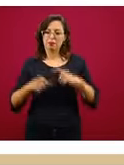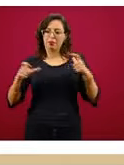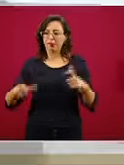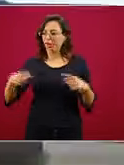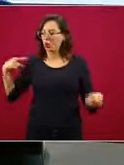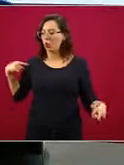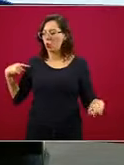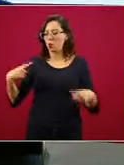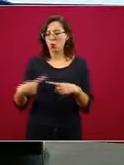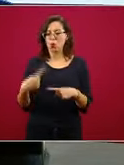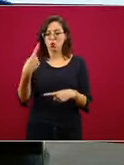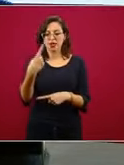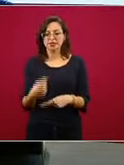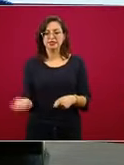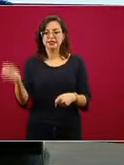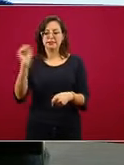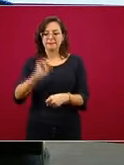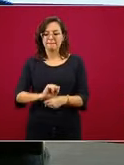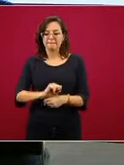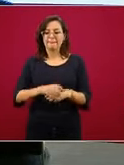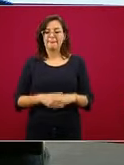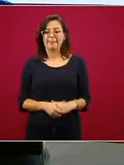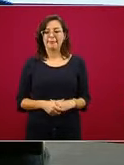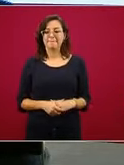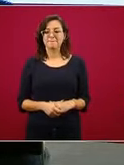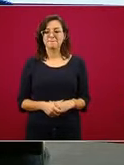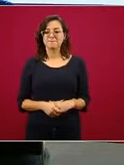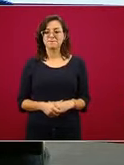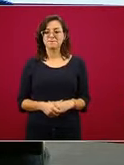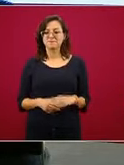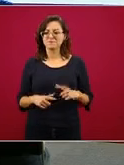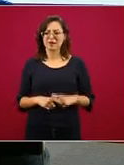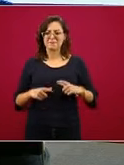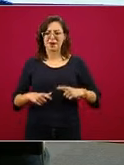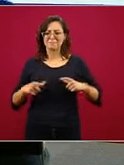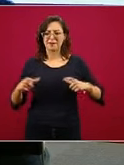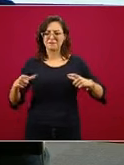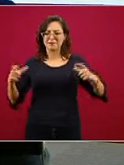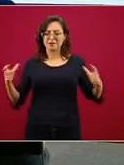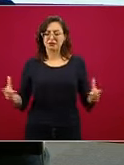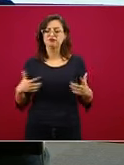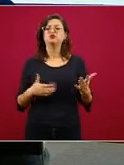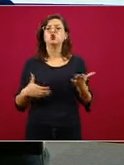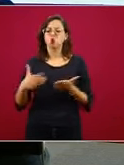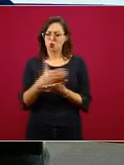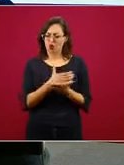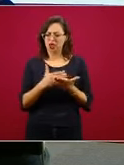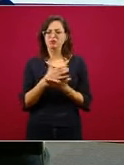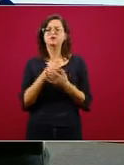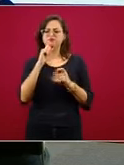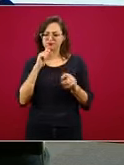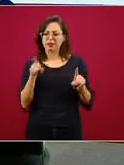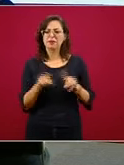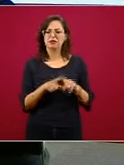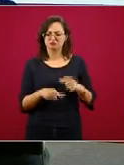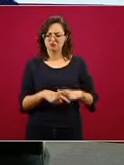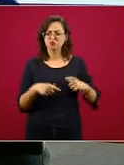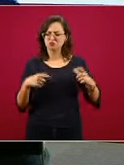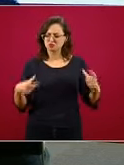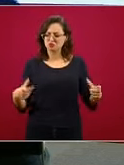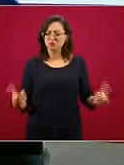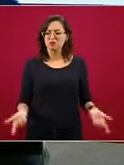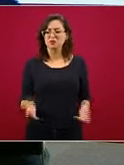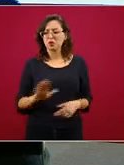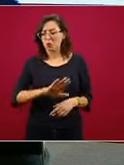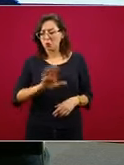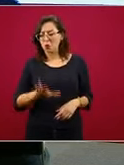semana, en las semanas previas un incremento aún mayor. Los recuperados van aumentando afortunadamente y un